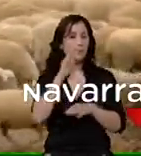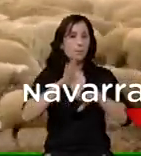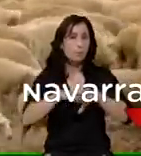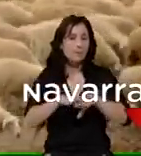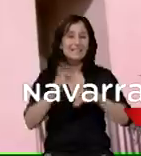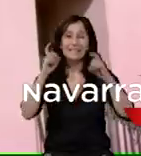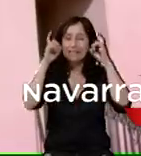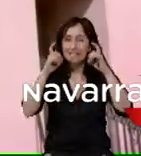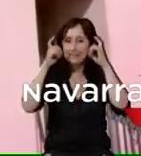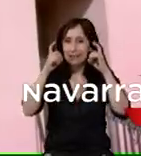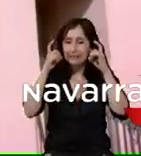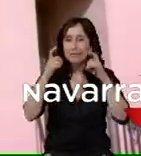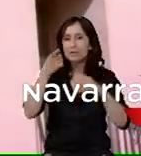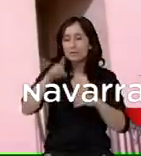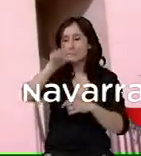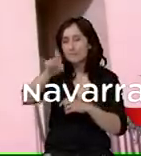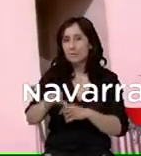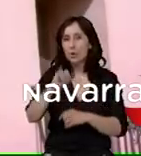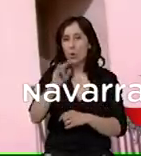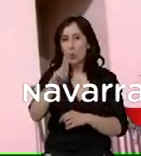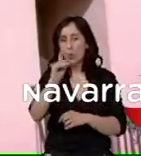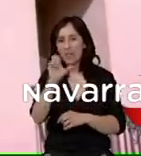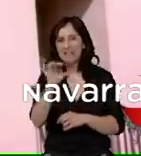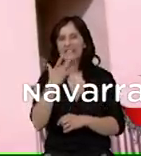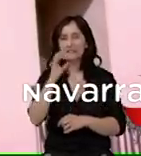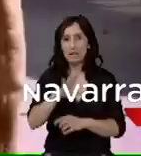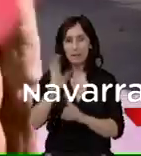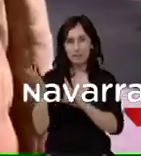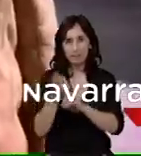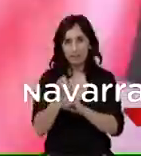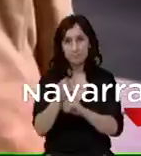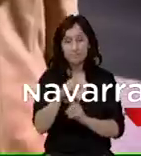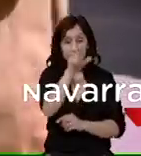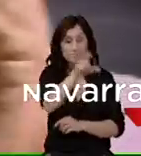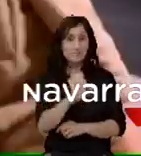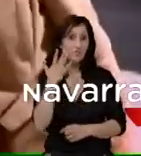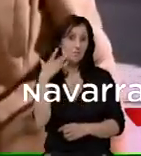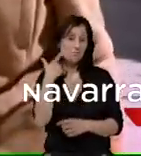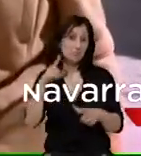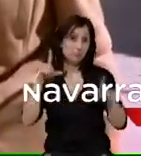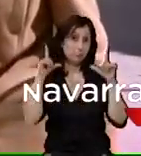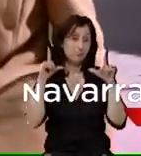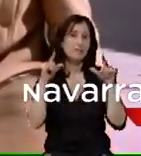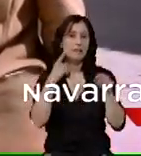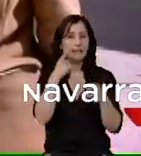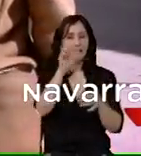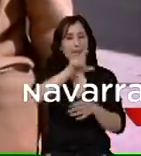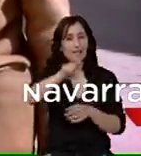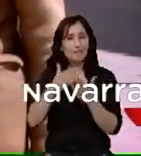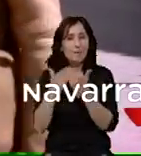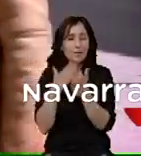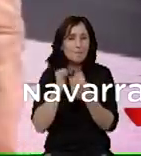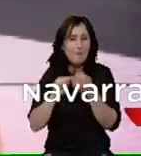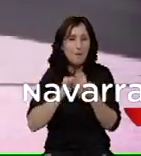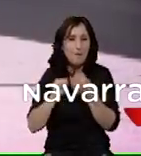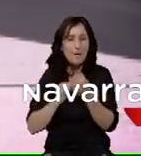intentaremos encontrar al Judas, un personaje popular que se dedica a acometer fechorías y que hoy tendrá que batirse en duelo